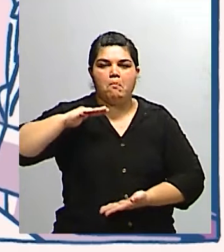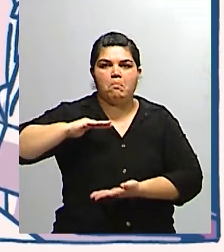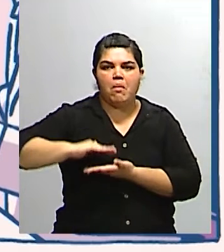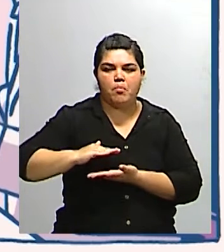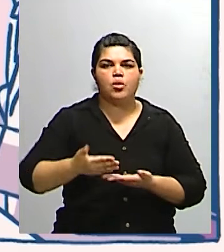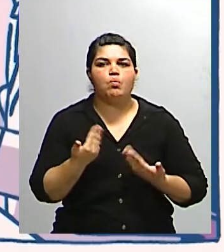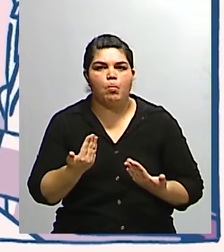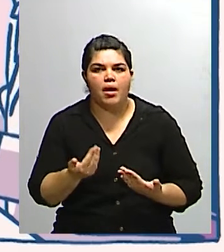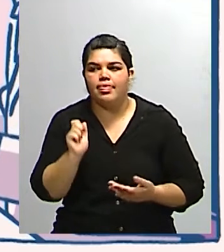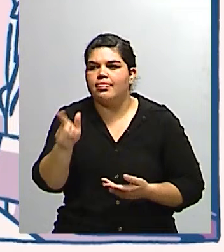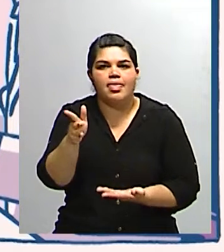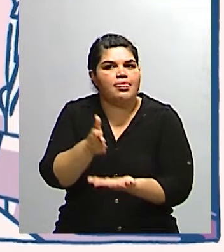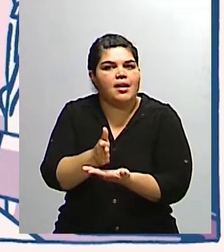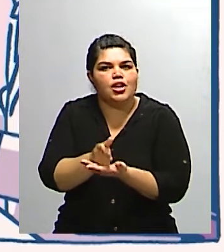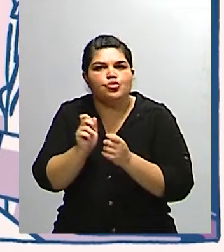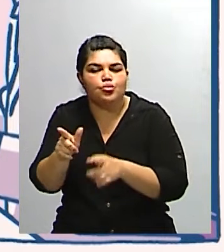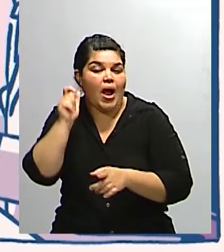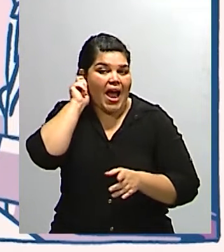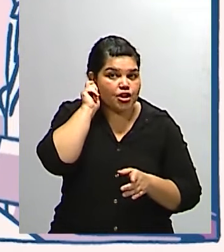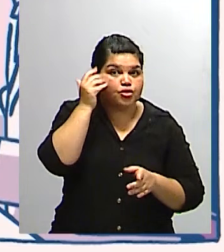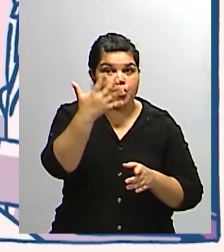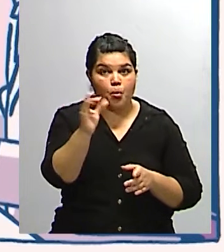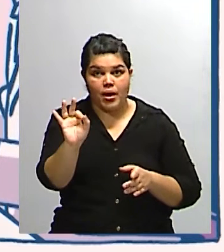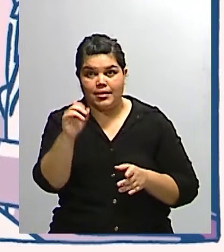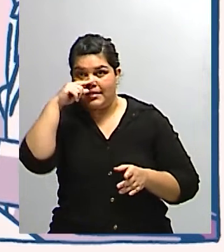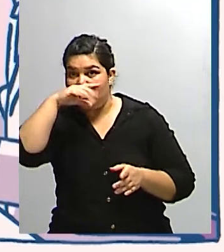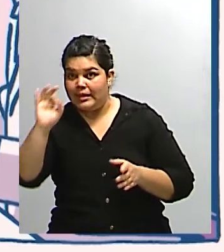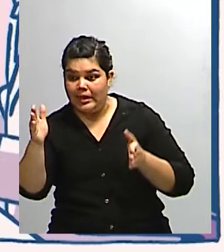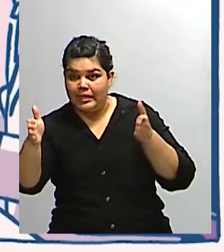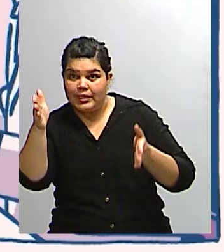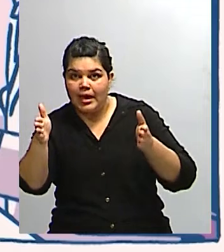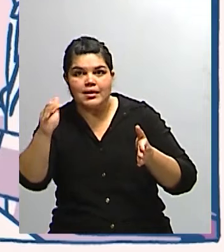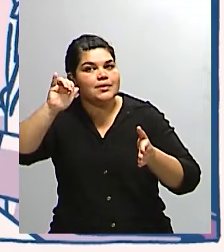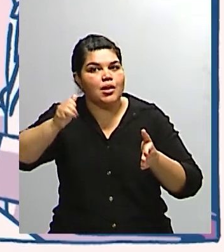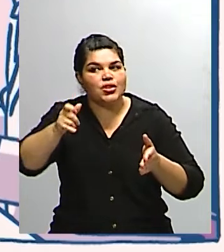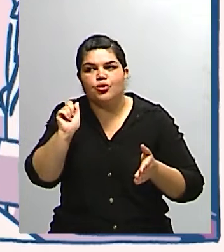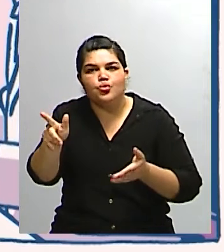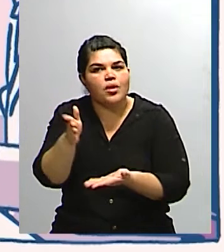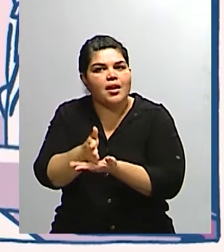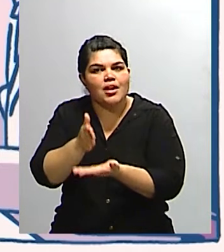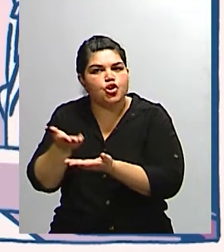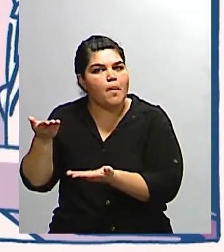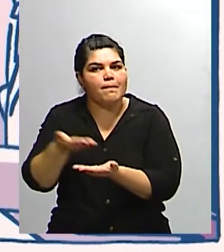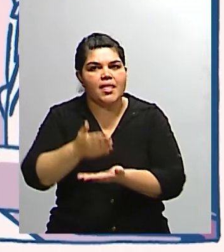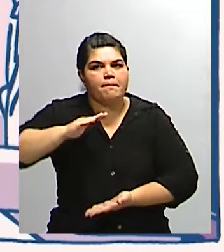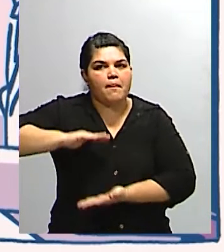porque es su derecho, si está entre los 50 y los 70 años, hacerse la mamografía. Una vez que se hace la